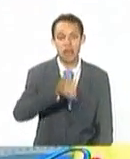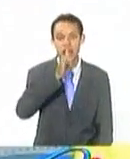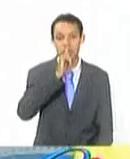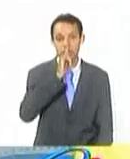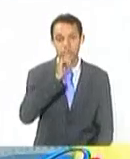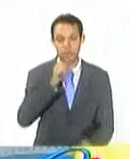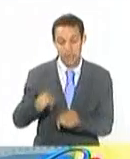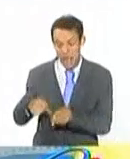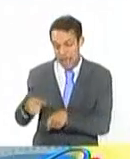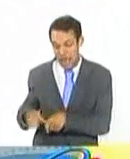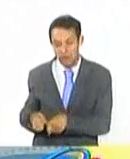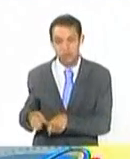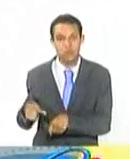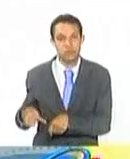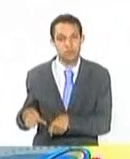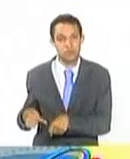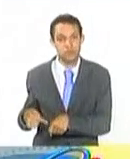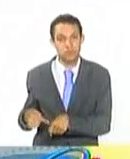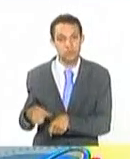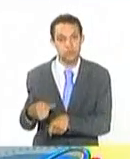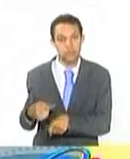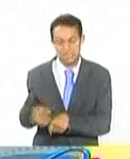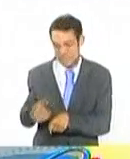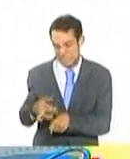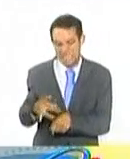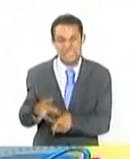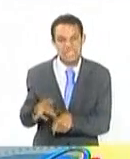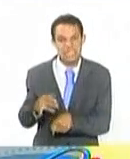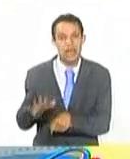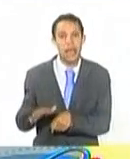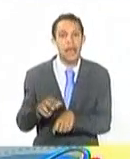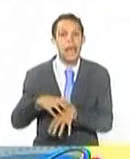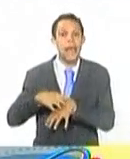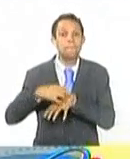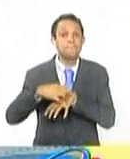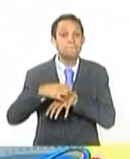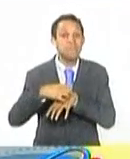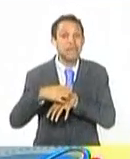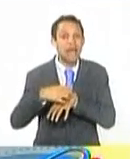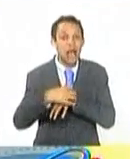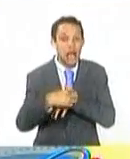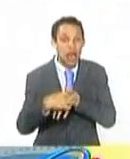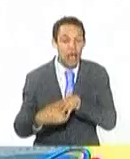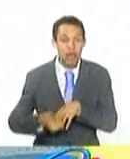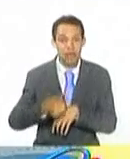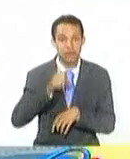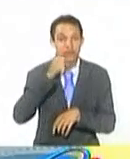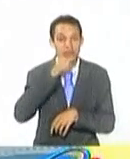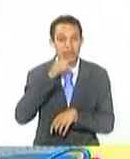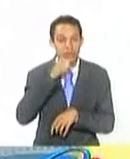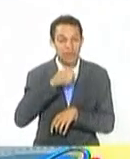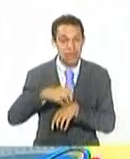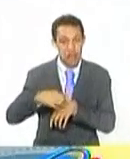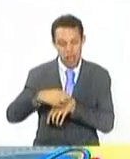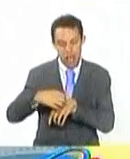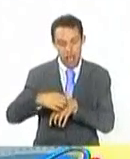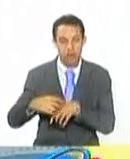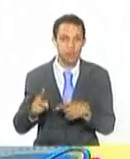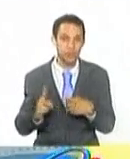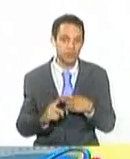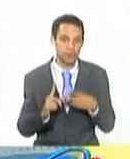ano esos no son parásitos son alergias a las a las levaduras de la cerveza la persona